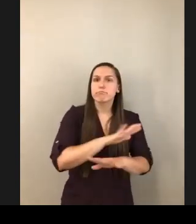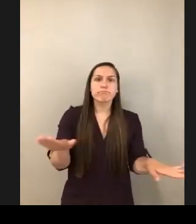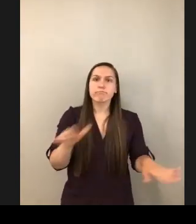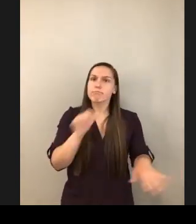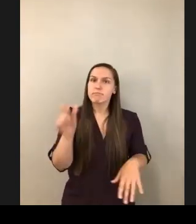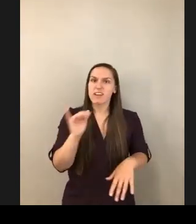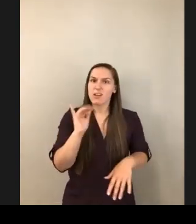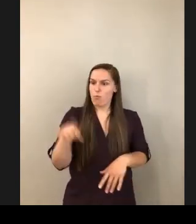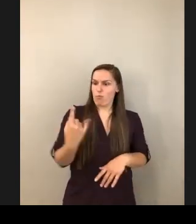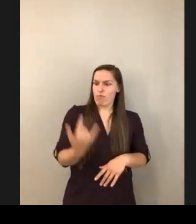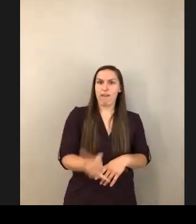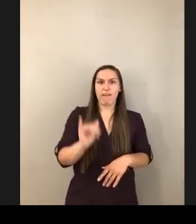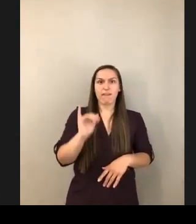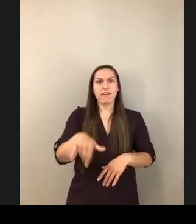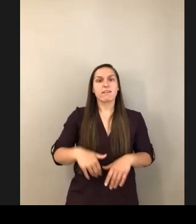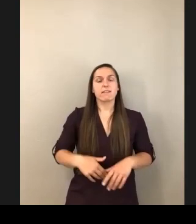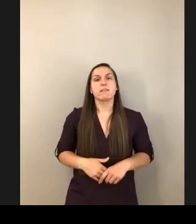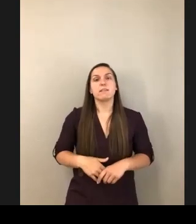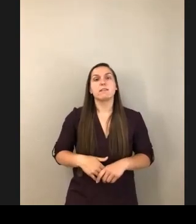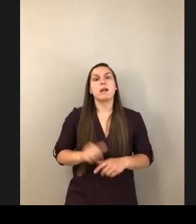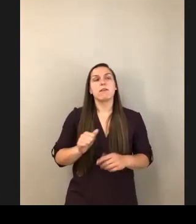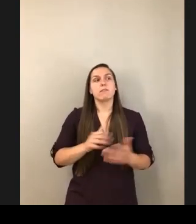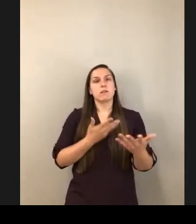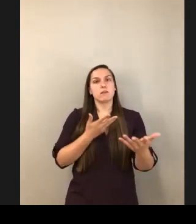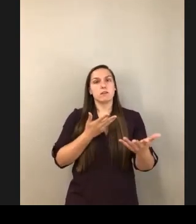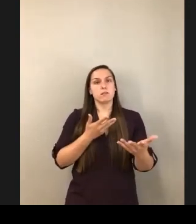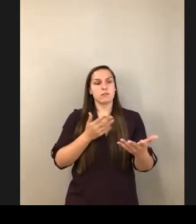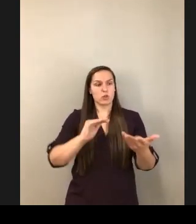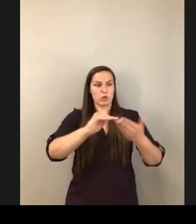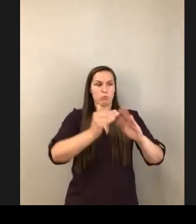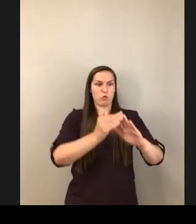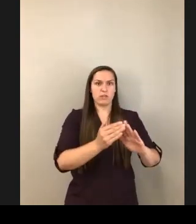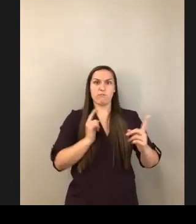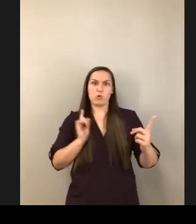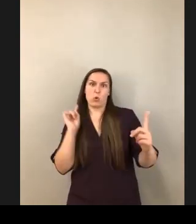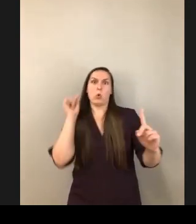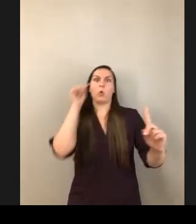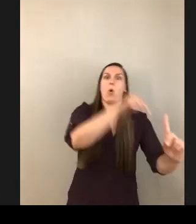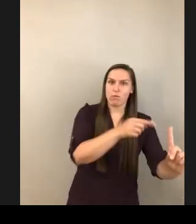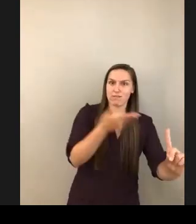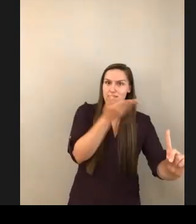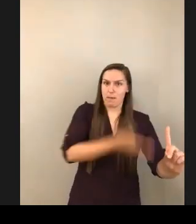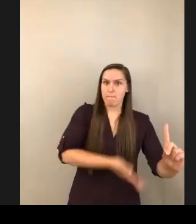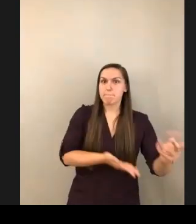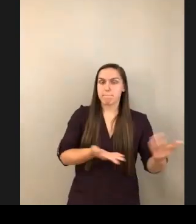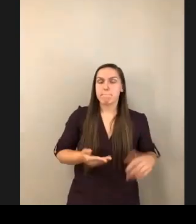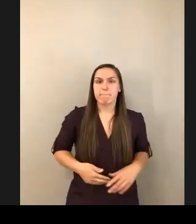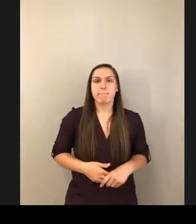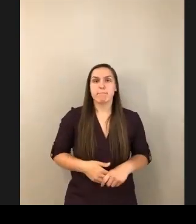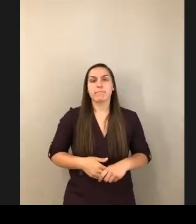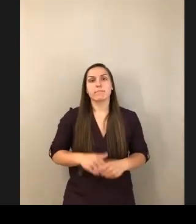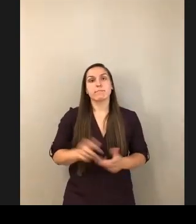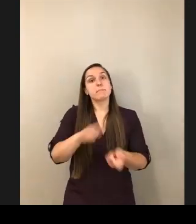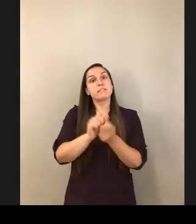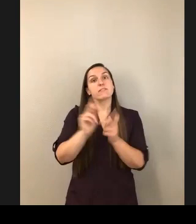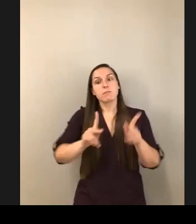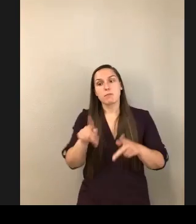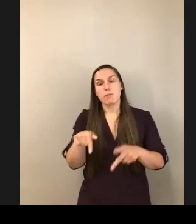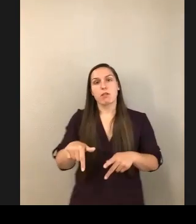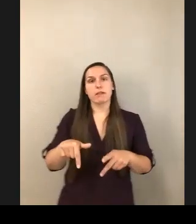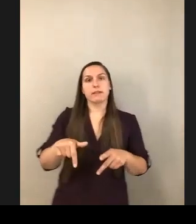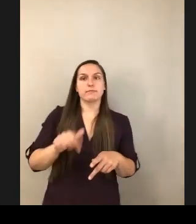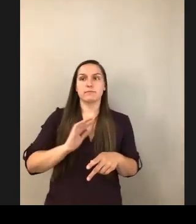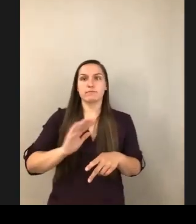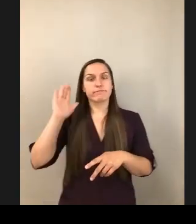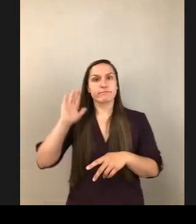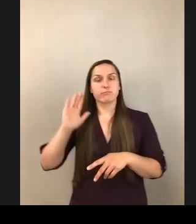publicando en el sitio de internet de la ciudad, con miembros de la comunidad y especialmente con aquellos